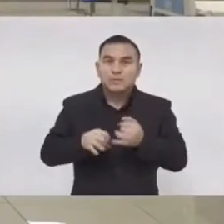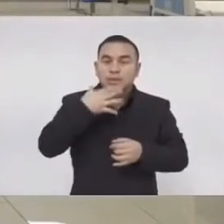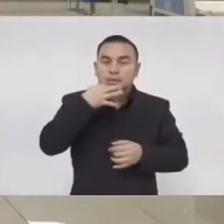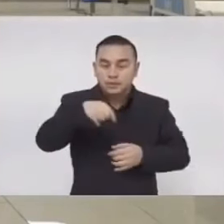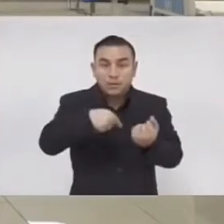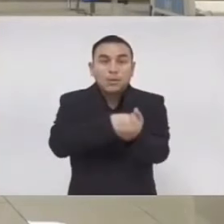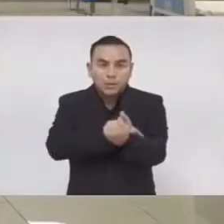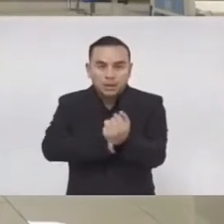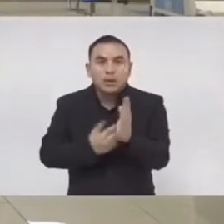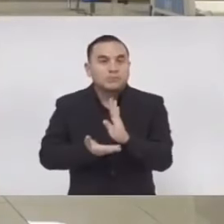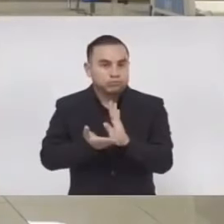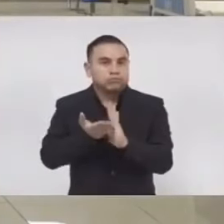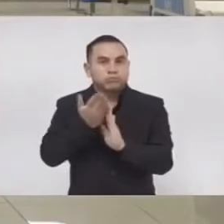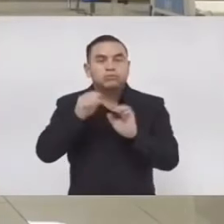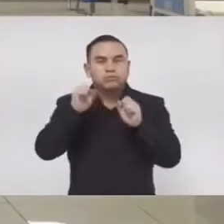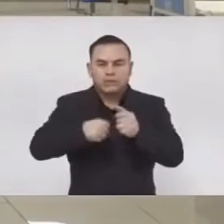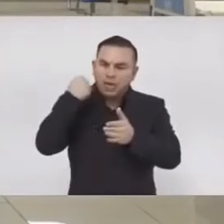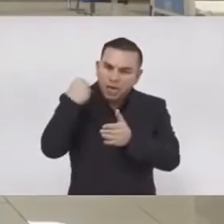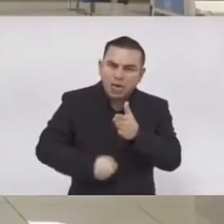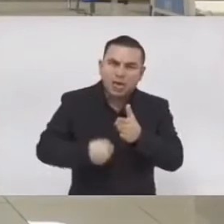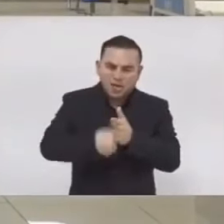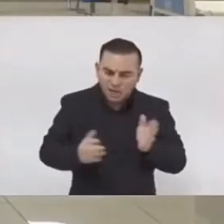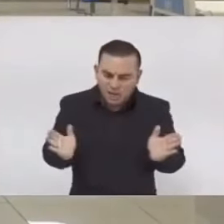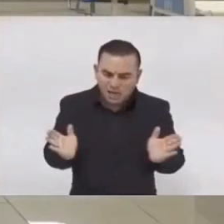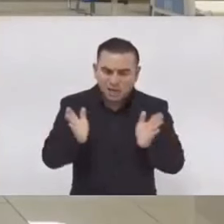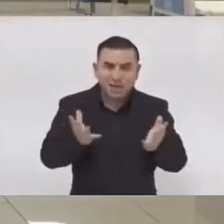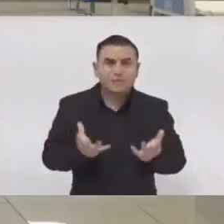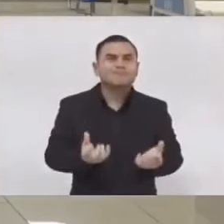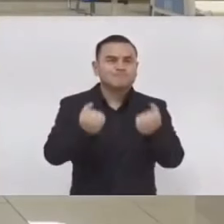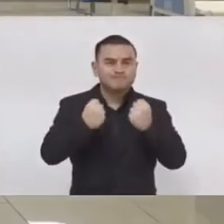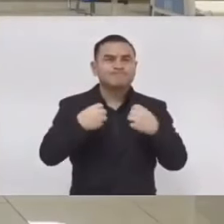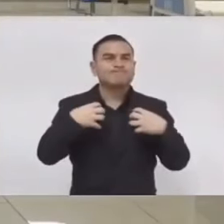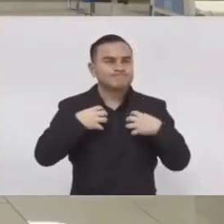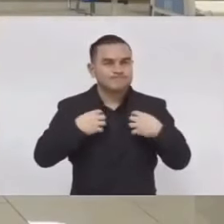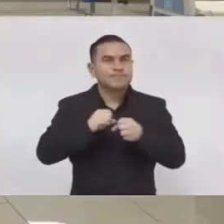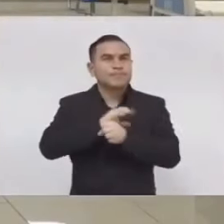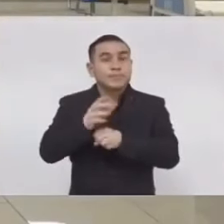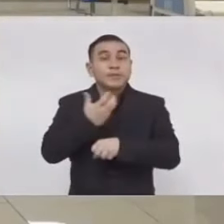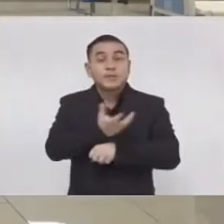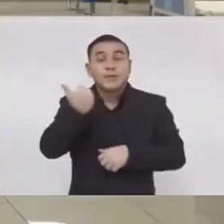con todo lo necesario para poder luchar como se debe contra esta pandemia contra esta enfermedad y poder salvar las vidas que logremos salvar